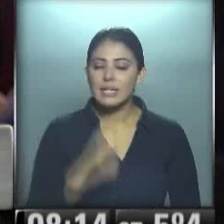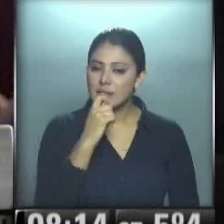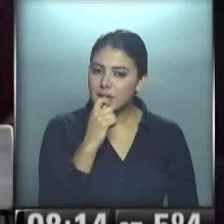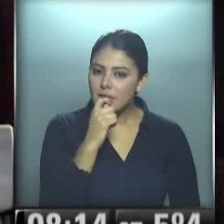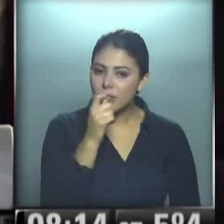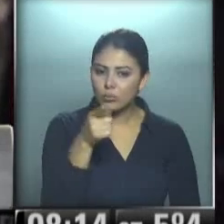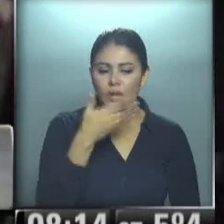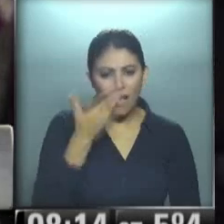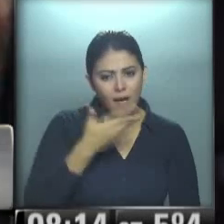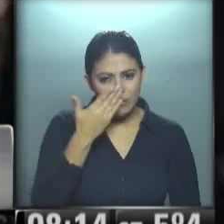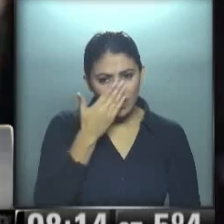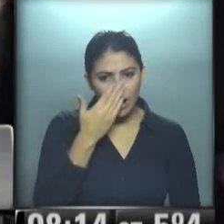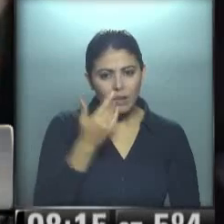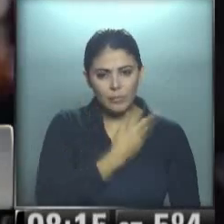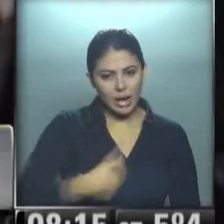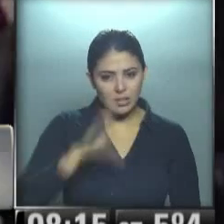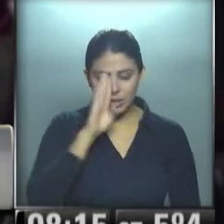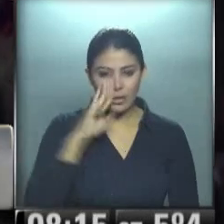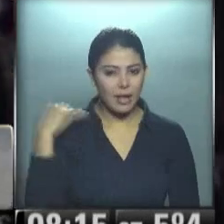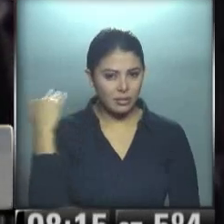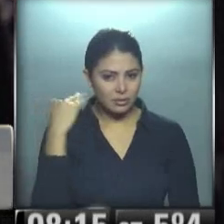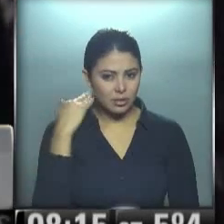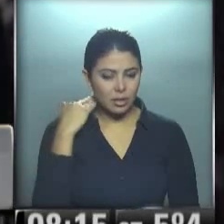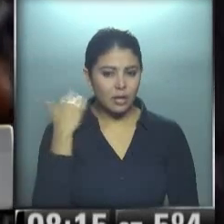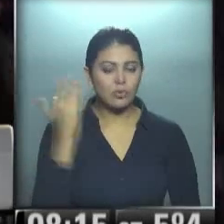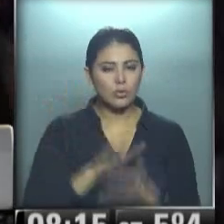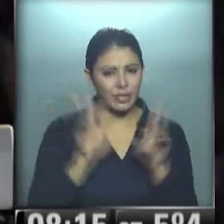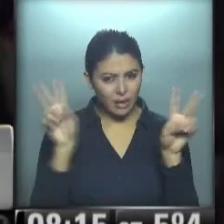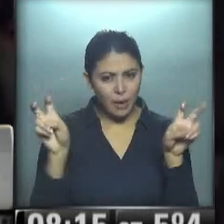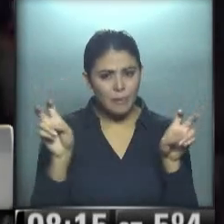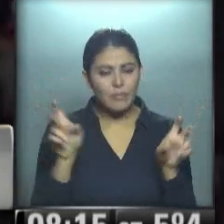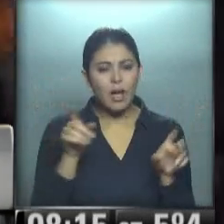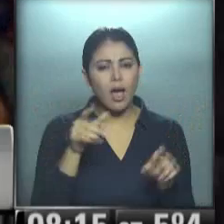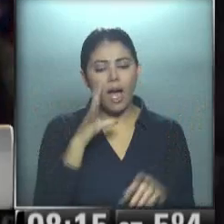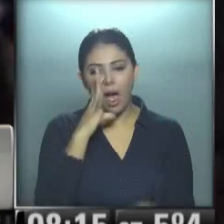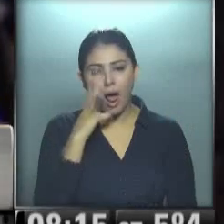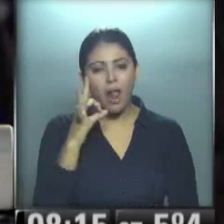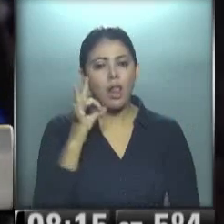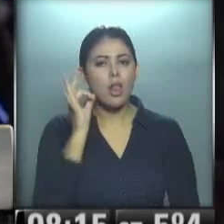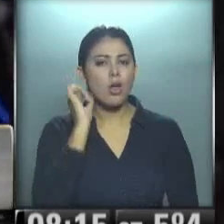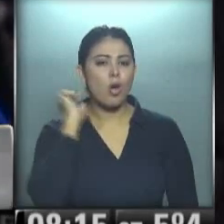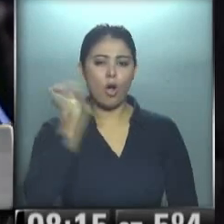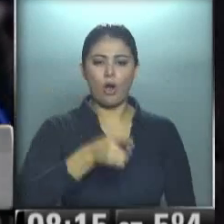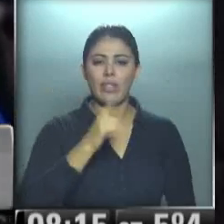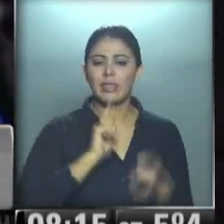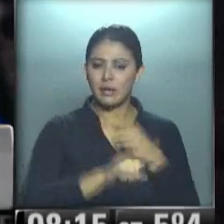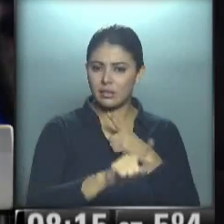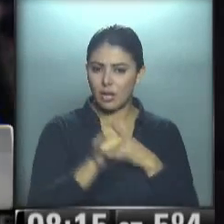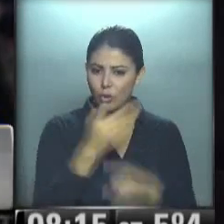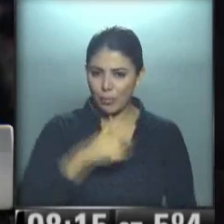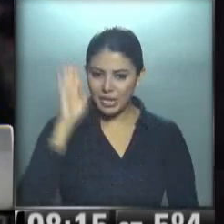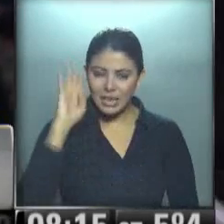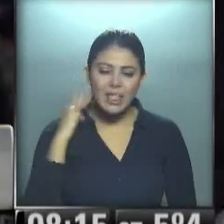ha hablado con la presidenta cristina fernández de kirchner sobre este tema si ha tenido algún tipo de orden directa de parte de la